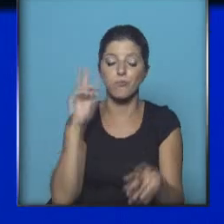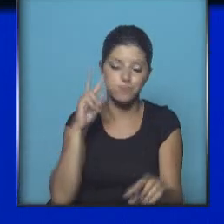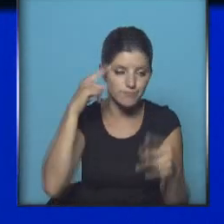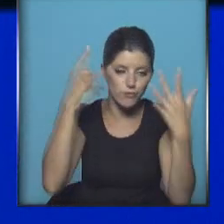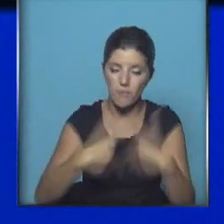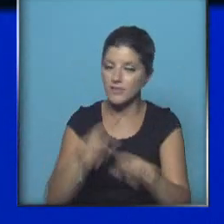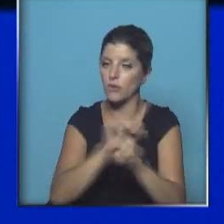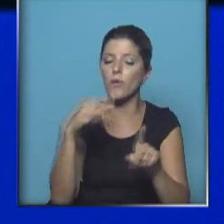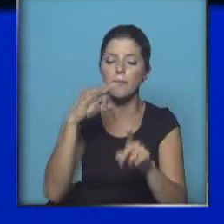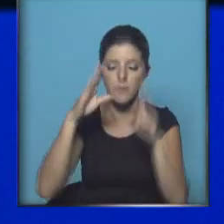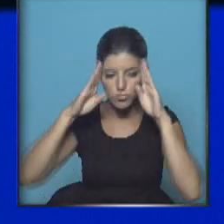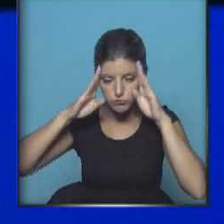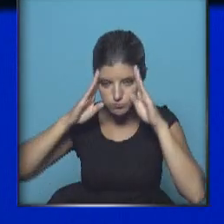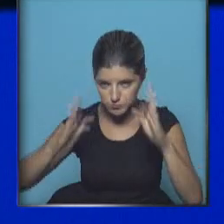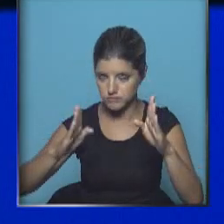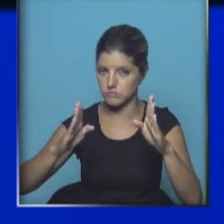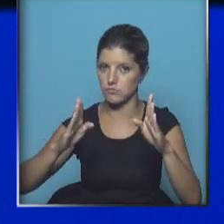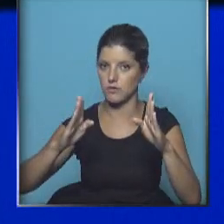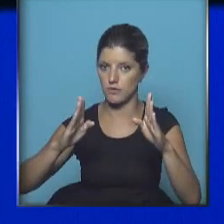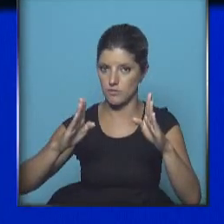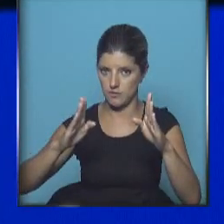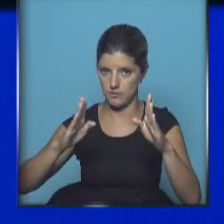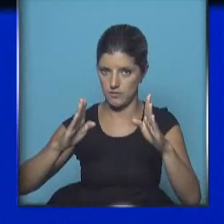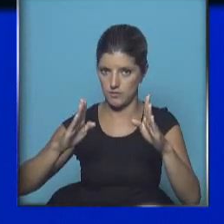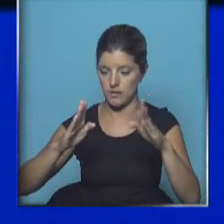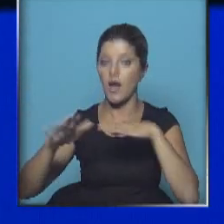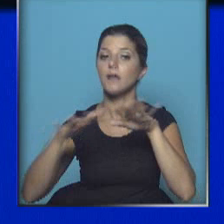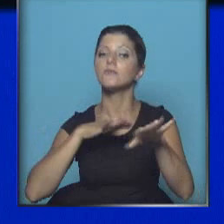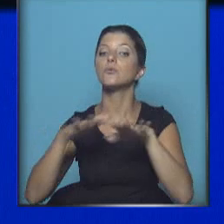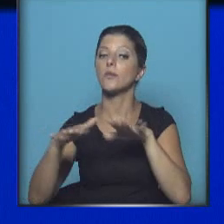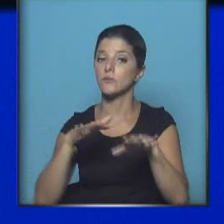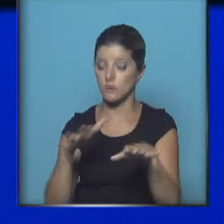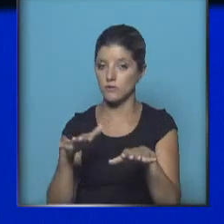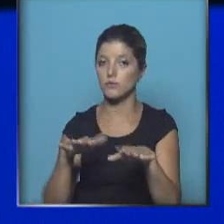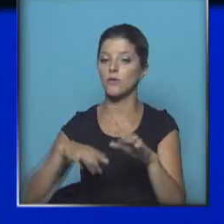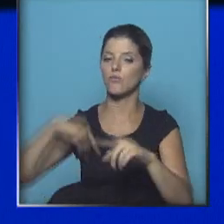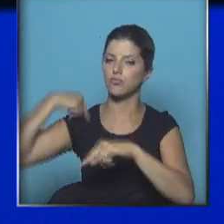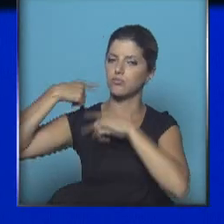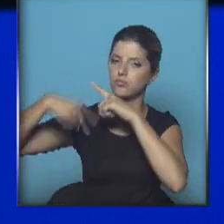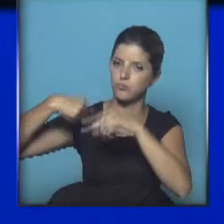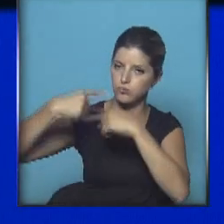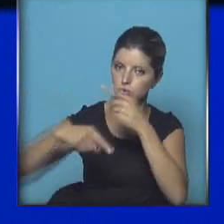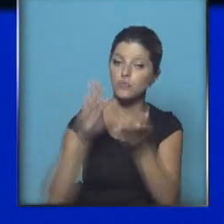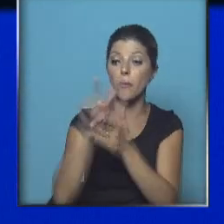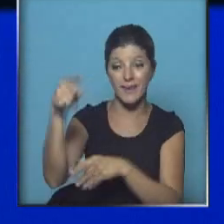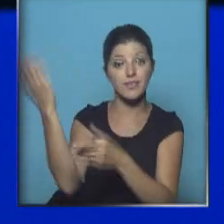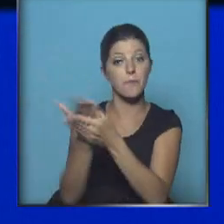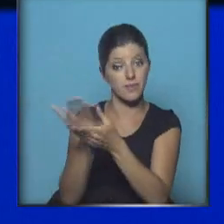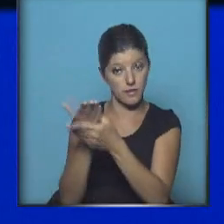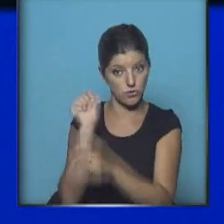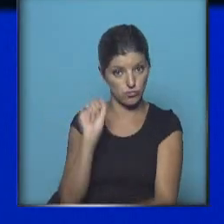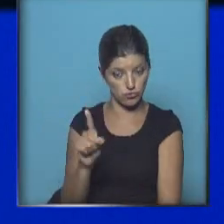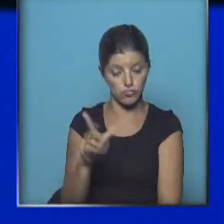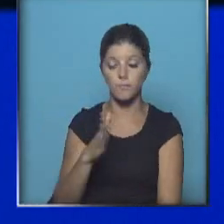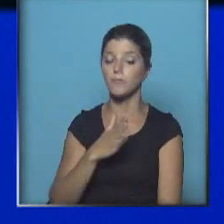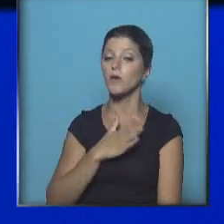y hay que tratar de atenerse, digamos, a las constancias indudables que vayan surgiendo del expediente. Yo he